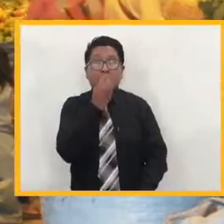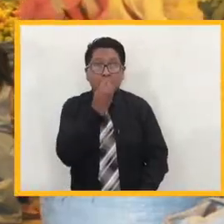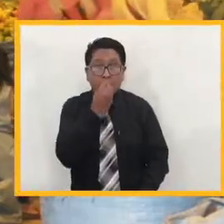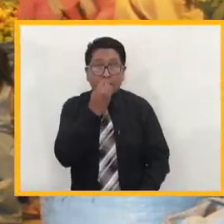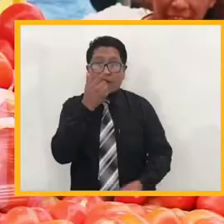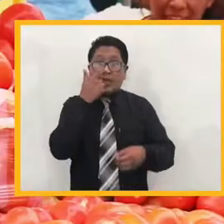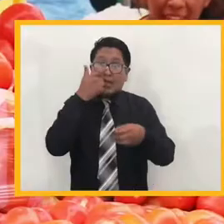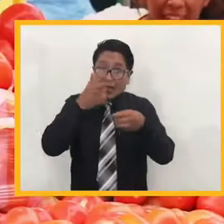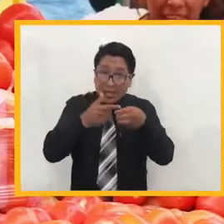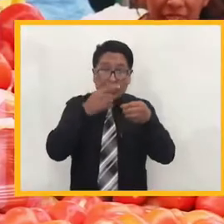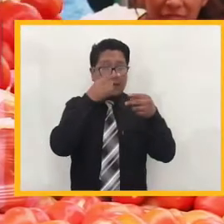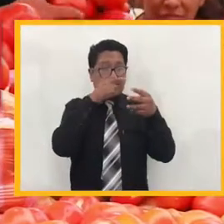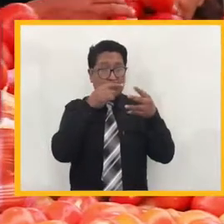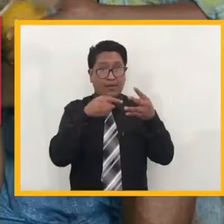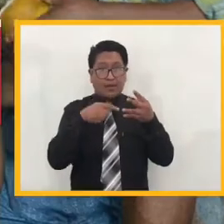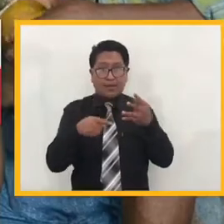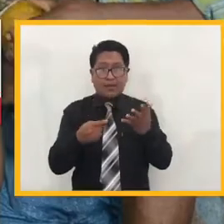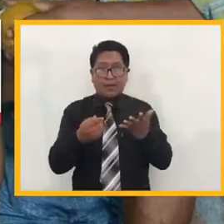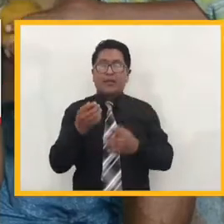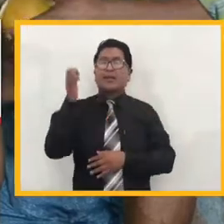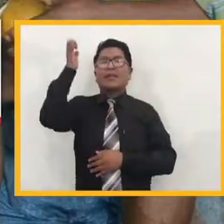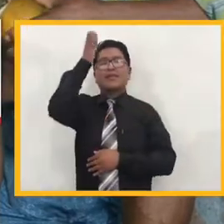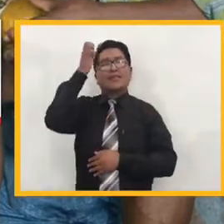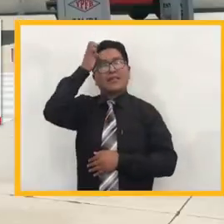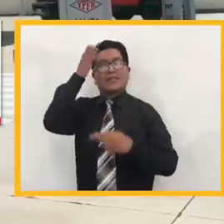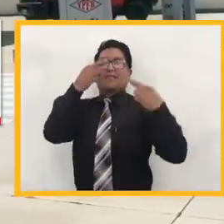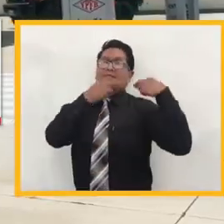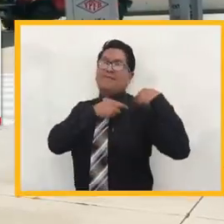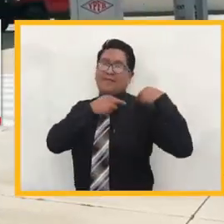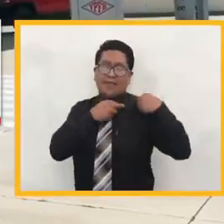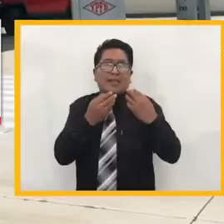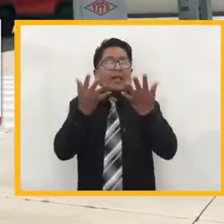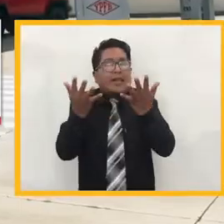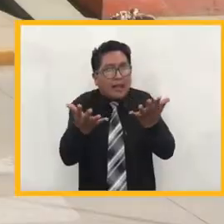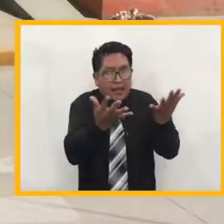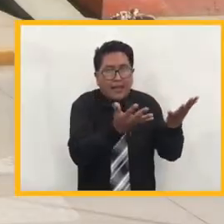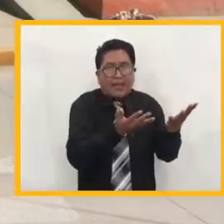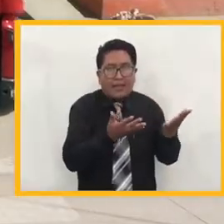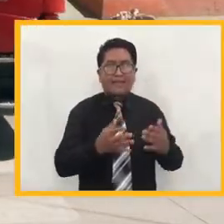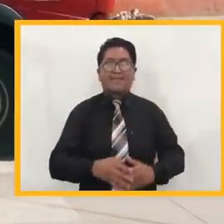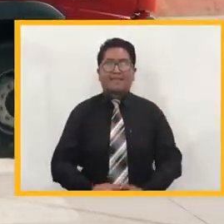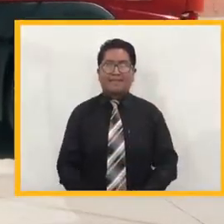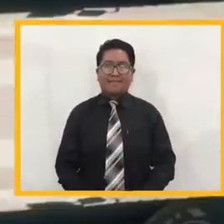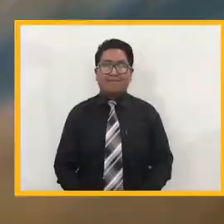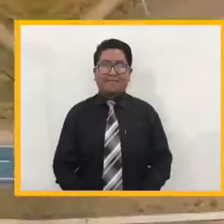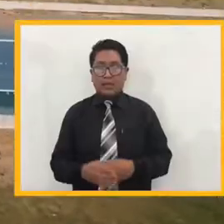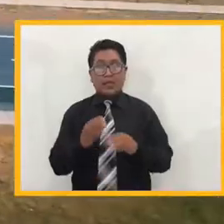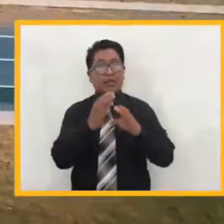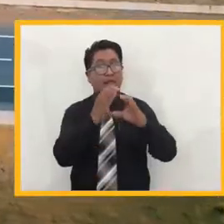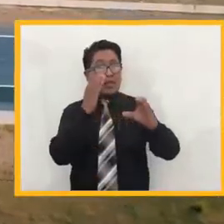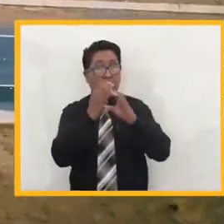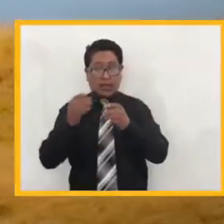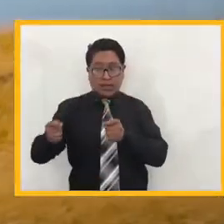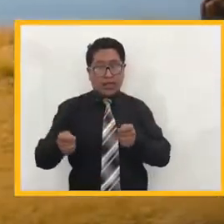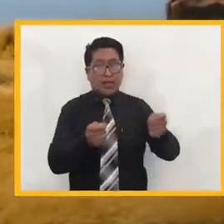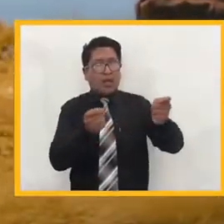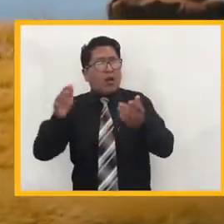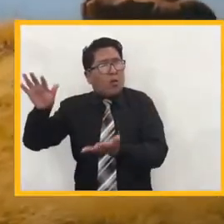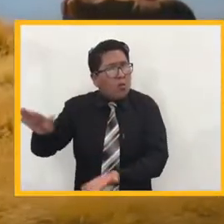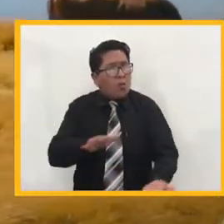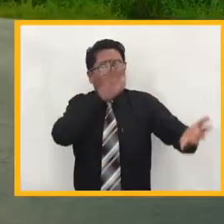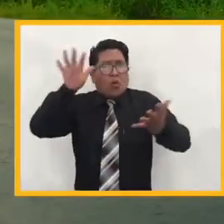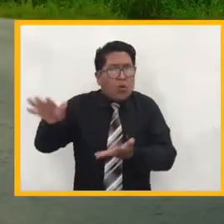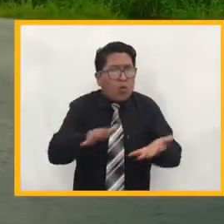El Estado garantiza el abastecimiento de alimentos, insumos e hidrocarburos. El transporte de carga